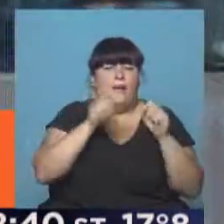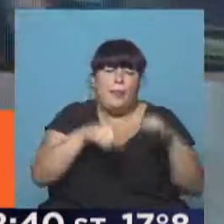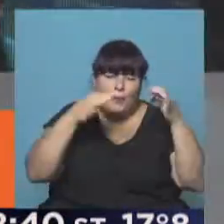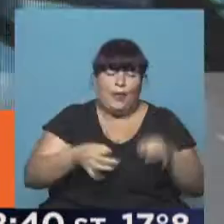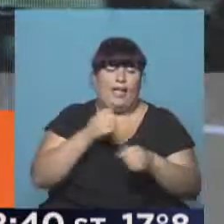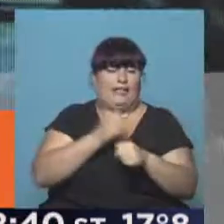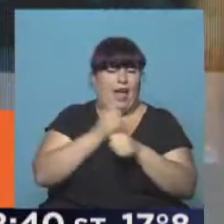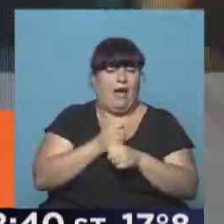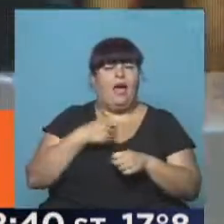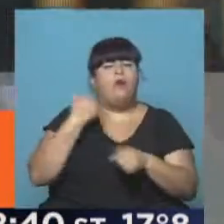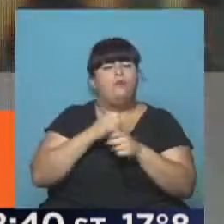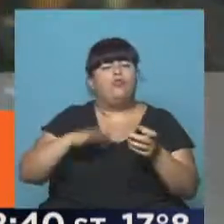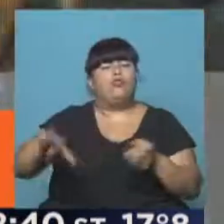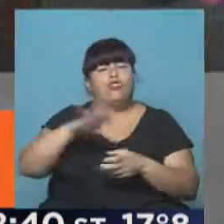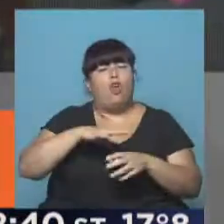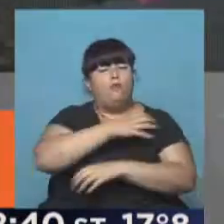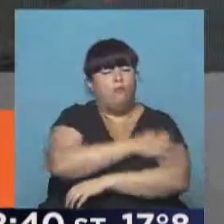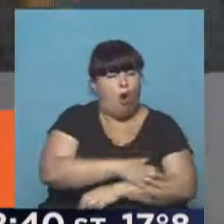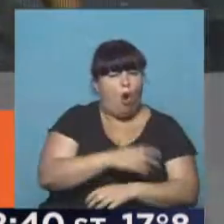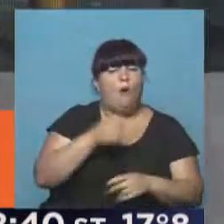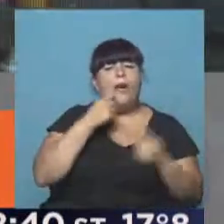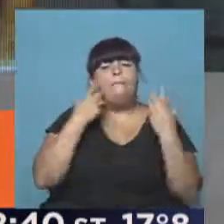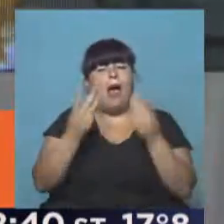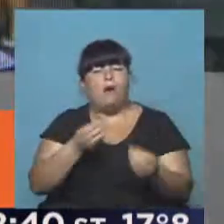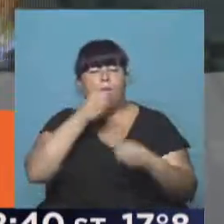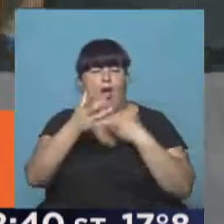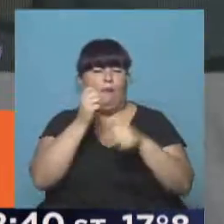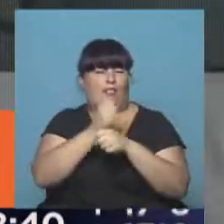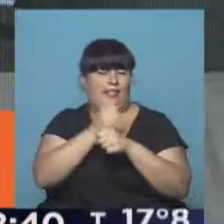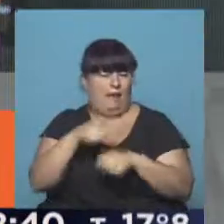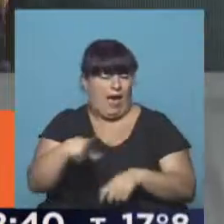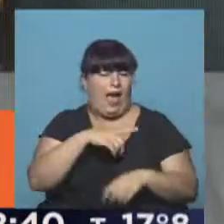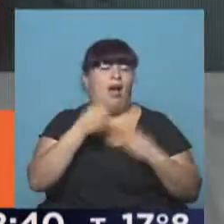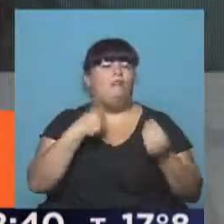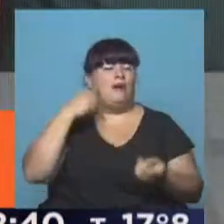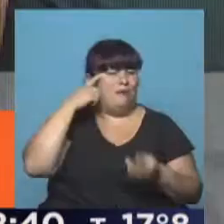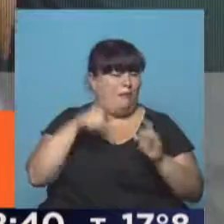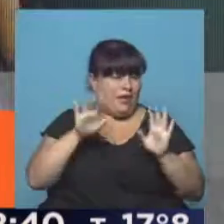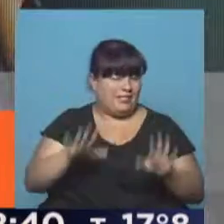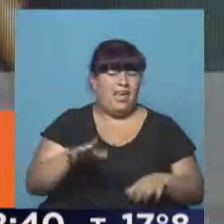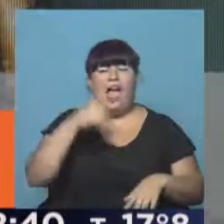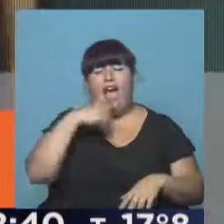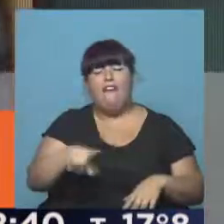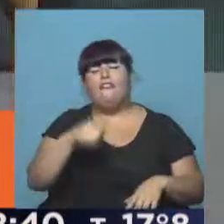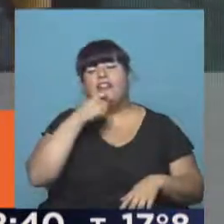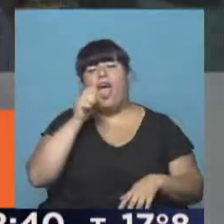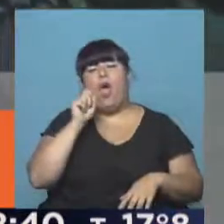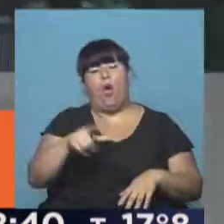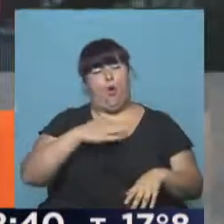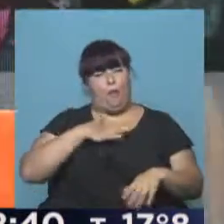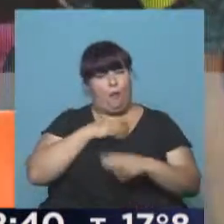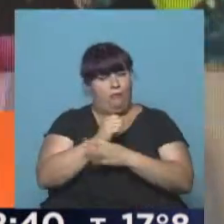trabajo están trabajando mucho en las zonas desfavorecidas en favorecer los emprendedores justamente porque queremos eso que en el fondo tener tu propia